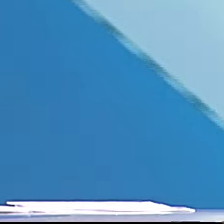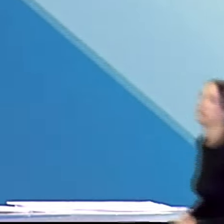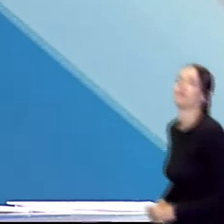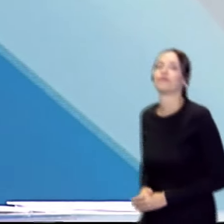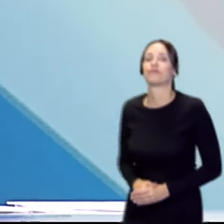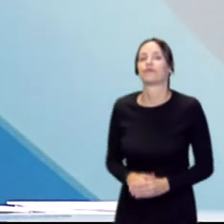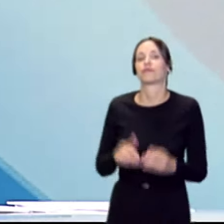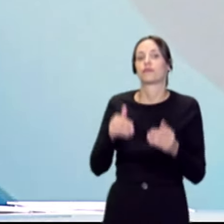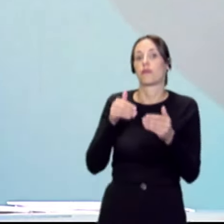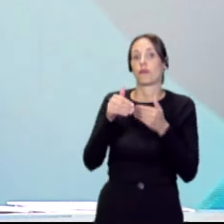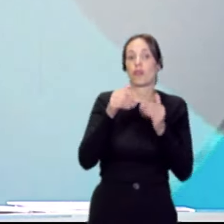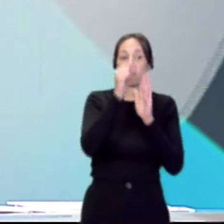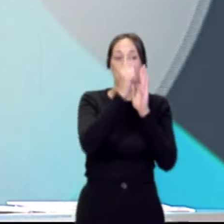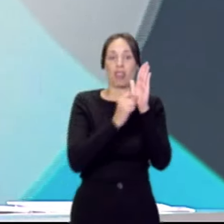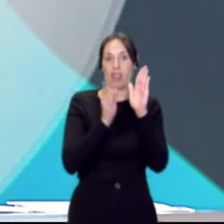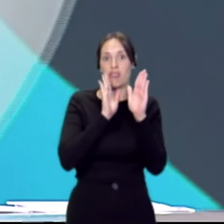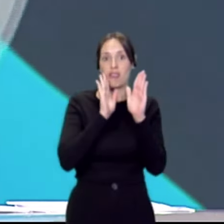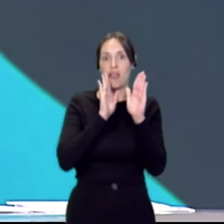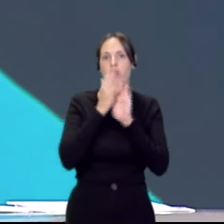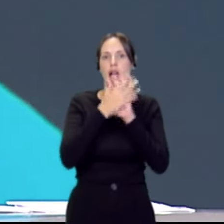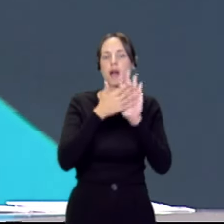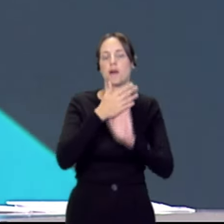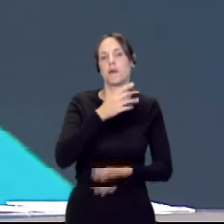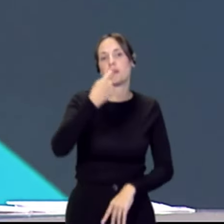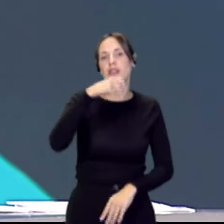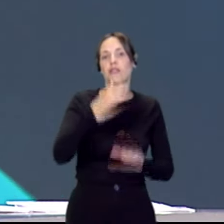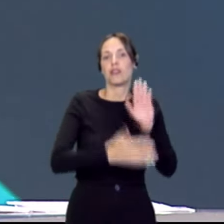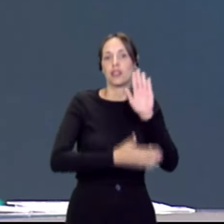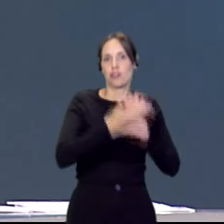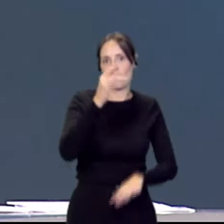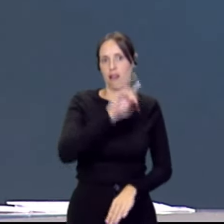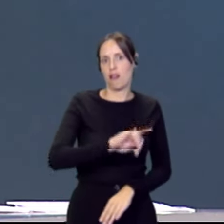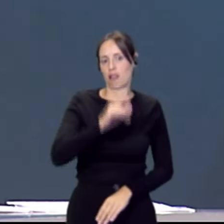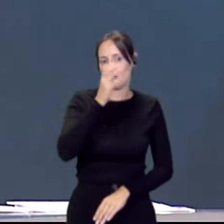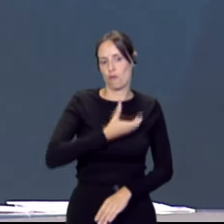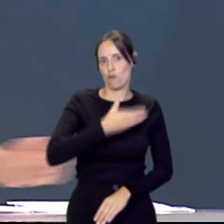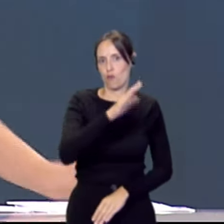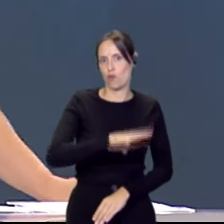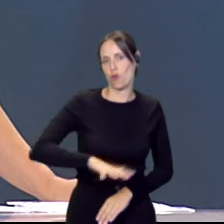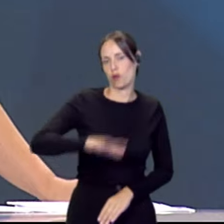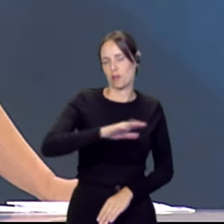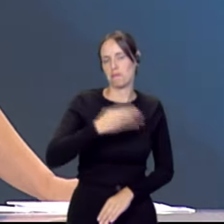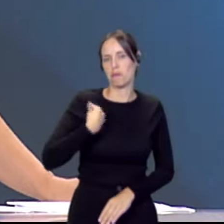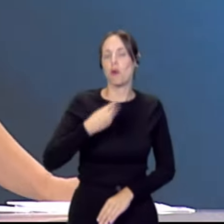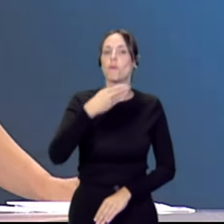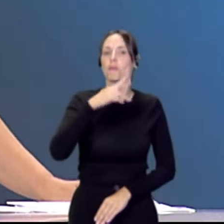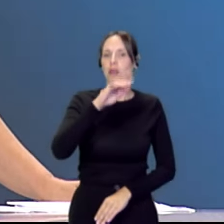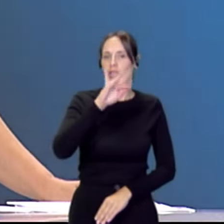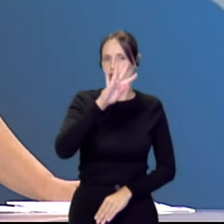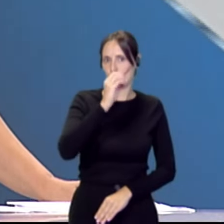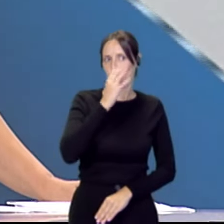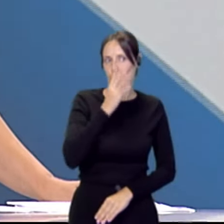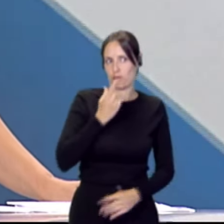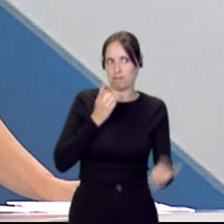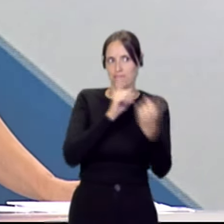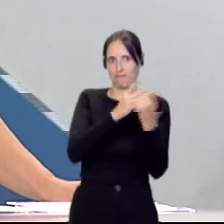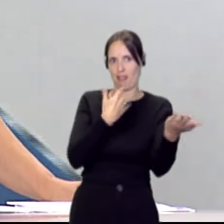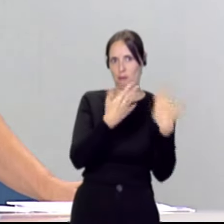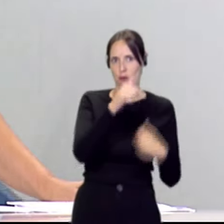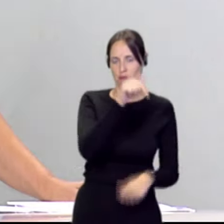medidas con la presidenta de la Federación Canaria de Municipios, con Mari Brito, que nos va a atender aquí en Buenos Días Canarias. Y vamos con más asuntos. Una